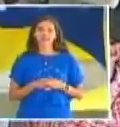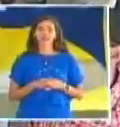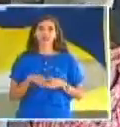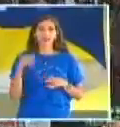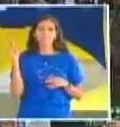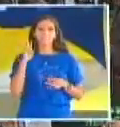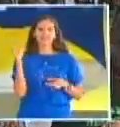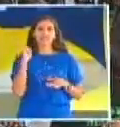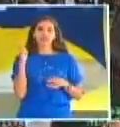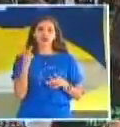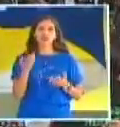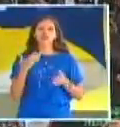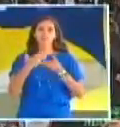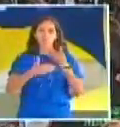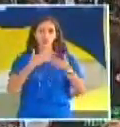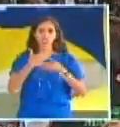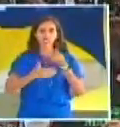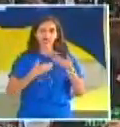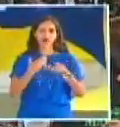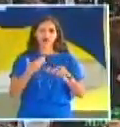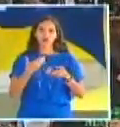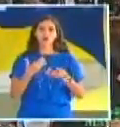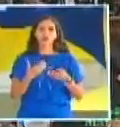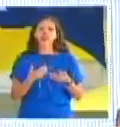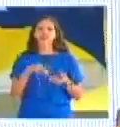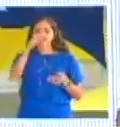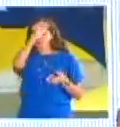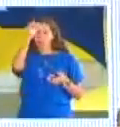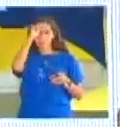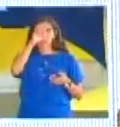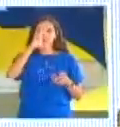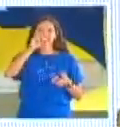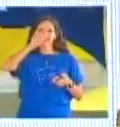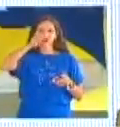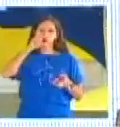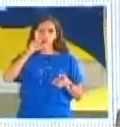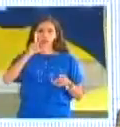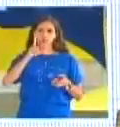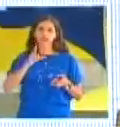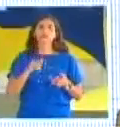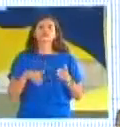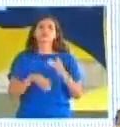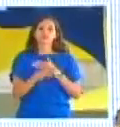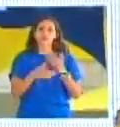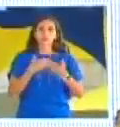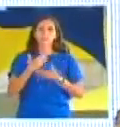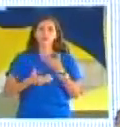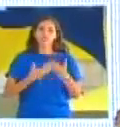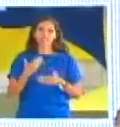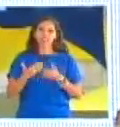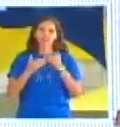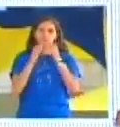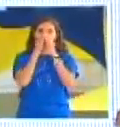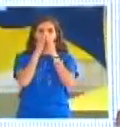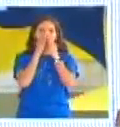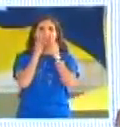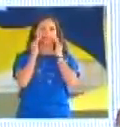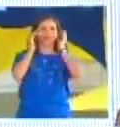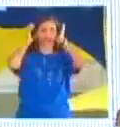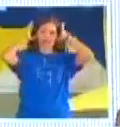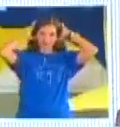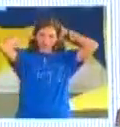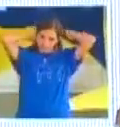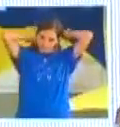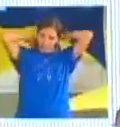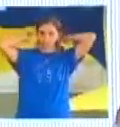Venezuela va a un proceso. A partir del domingo 30 de julio, vamos a un proceso en donde se va a